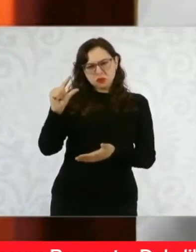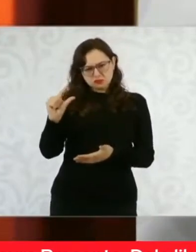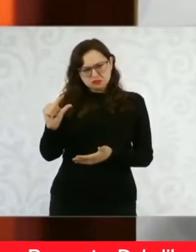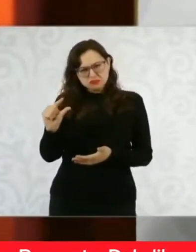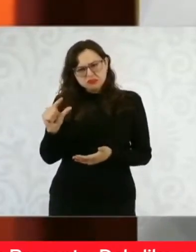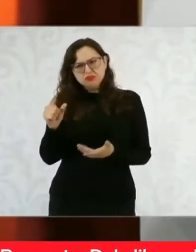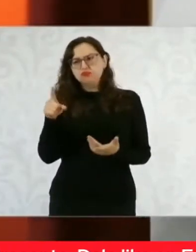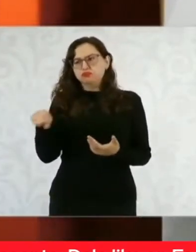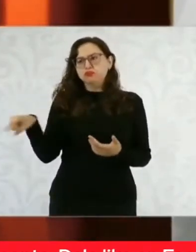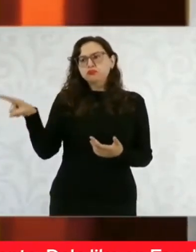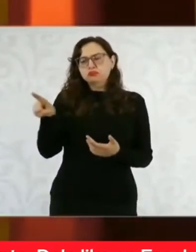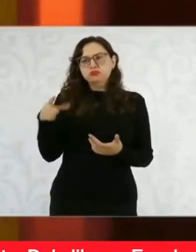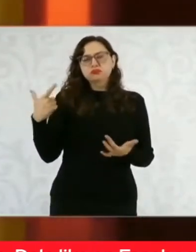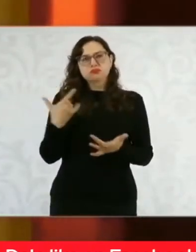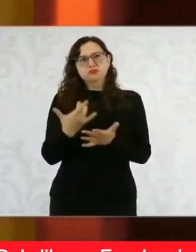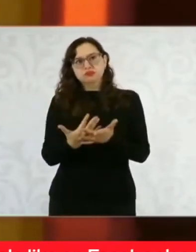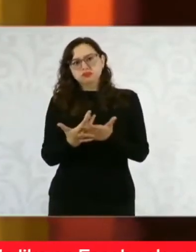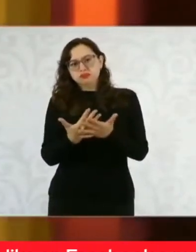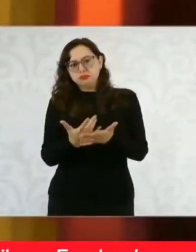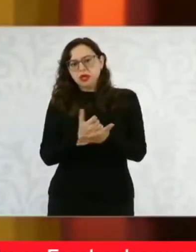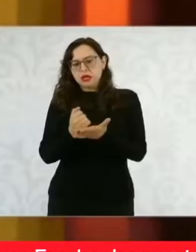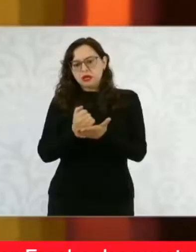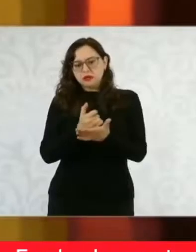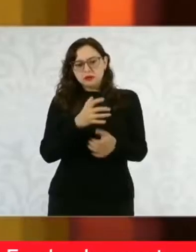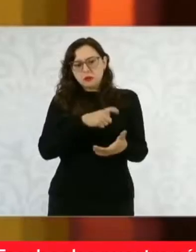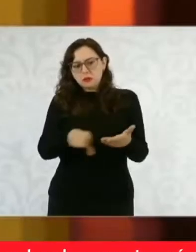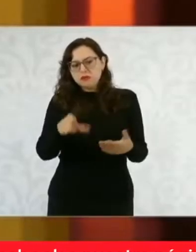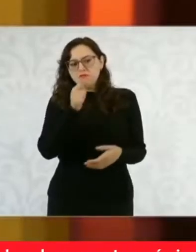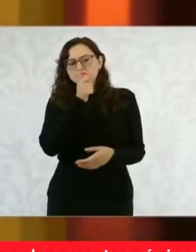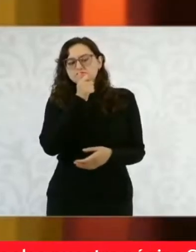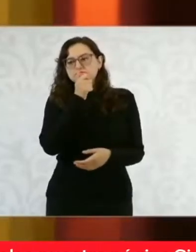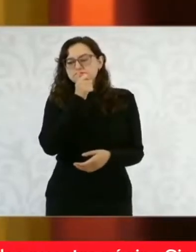tenido acceso a una vivienda barata y suficiente.